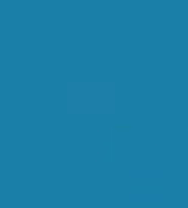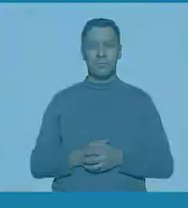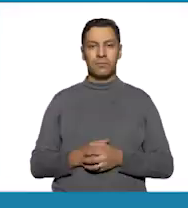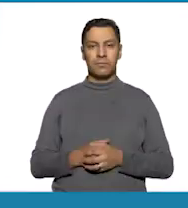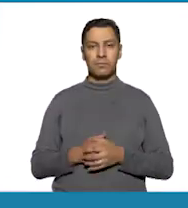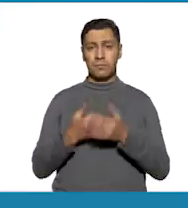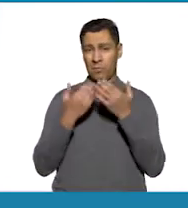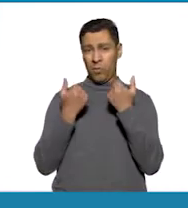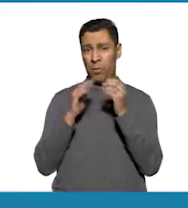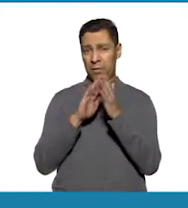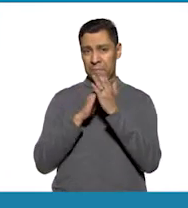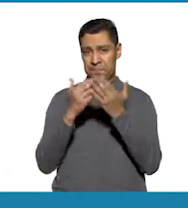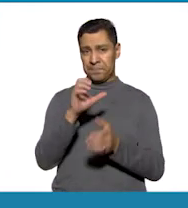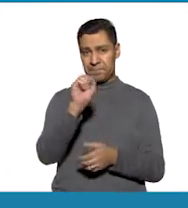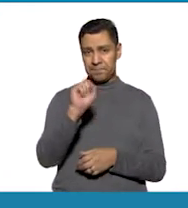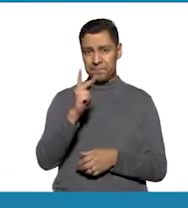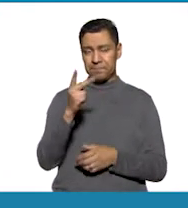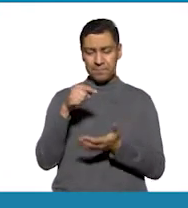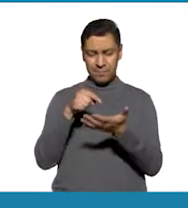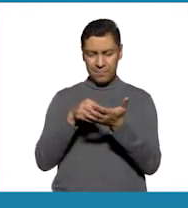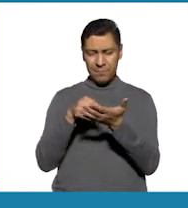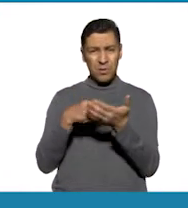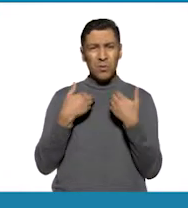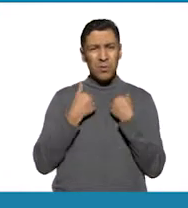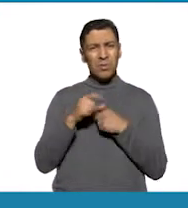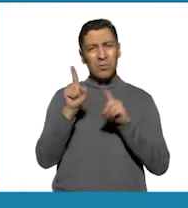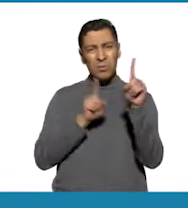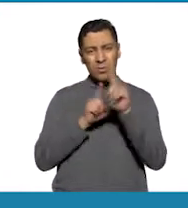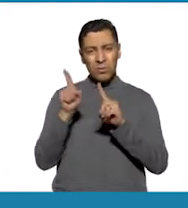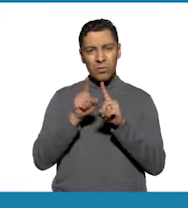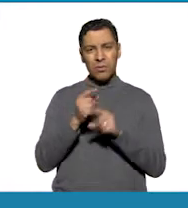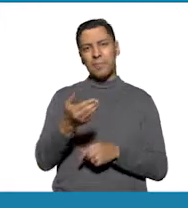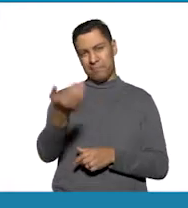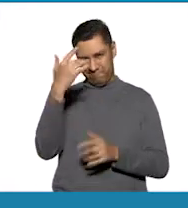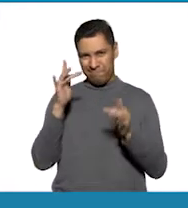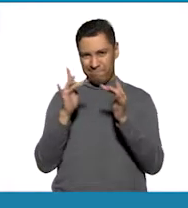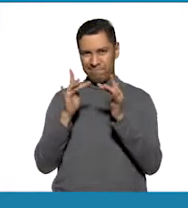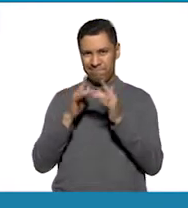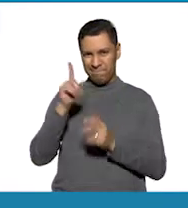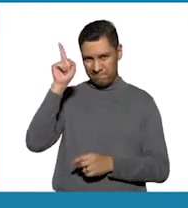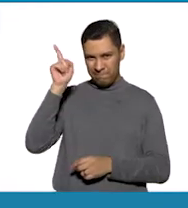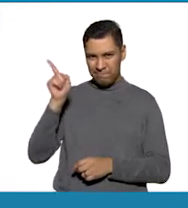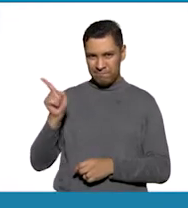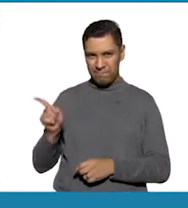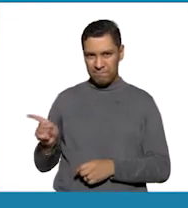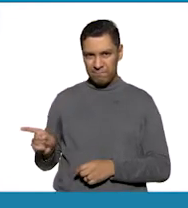Si no tienes el libro de texto o necesitas ayuda para responder las preguntas, contáctanos.